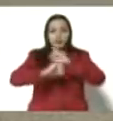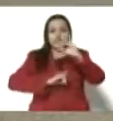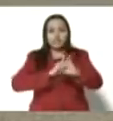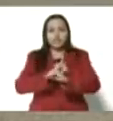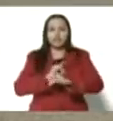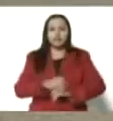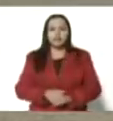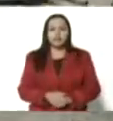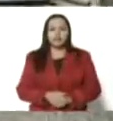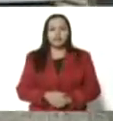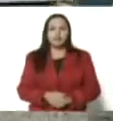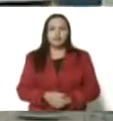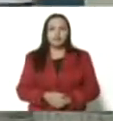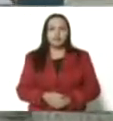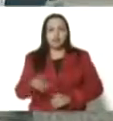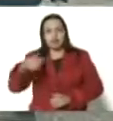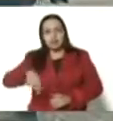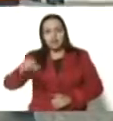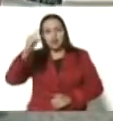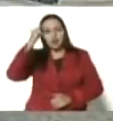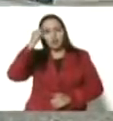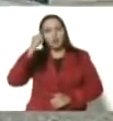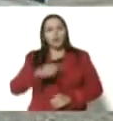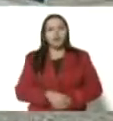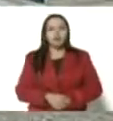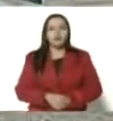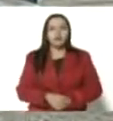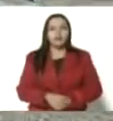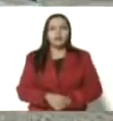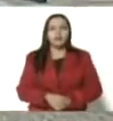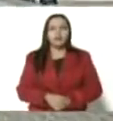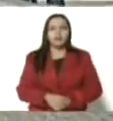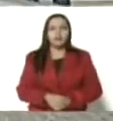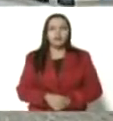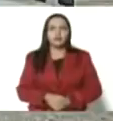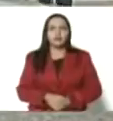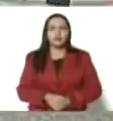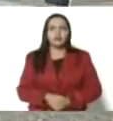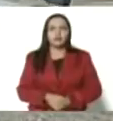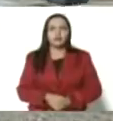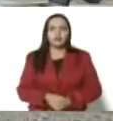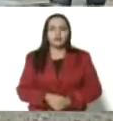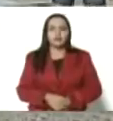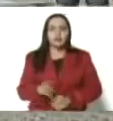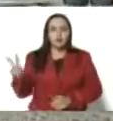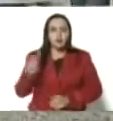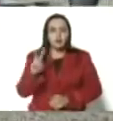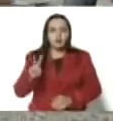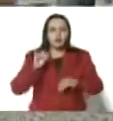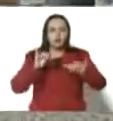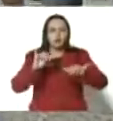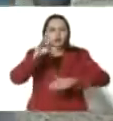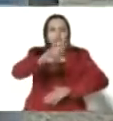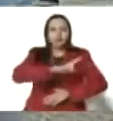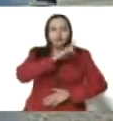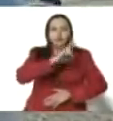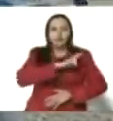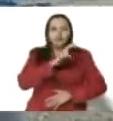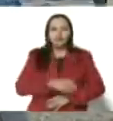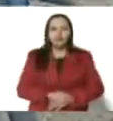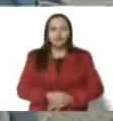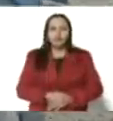Maiquetía. El día de hoy, de esta forma, la República Bolivariana de Venezuela, de manera oficial,